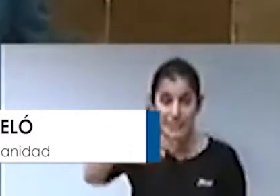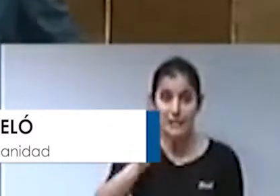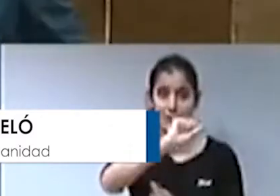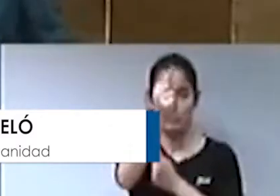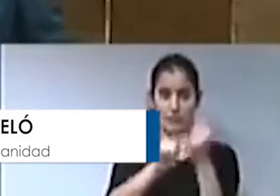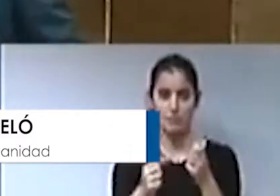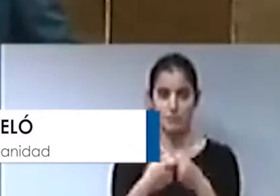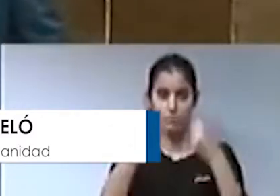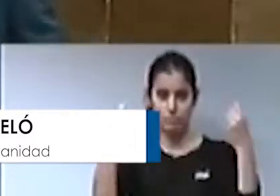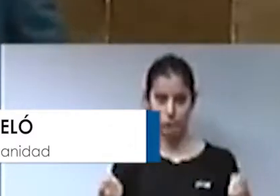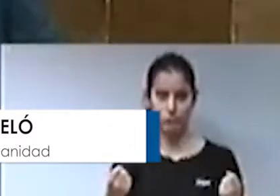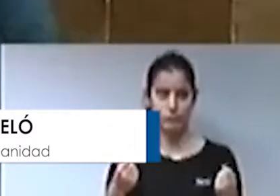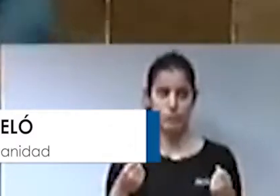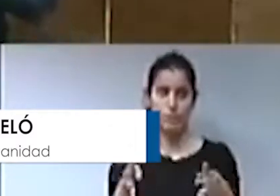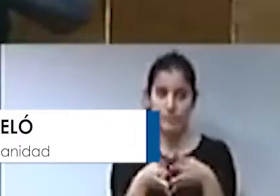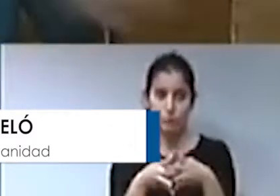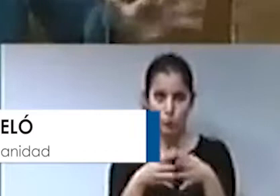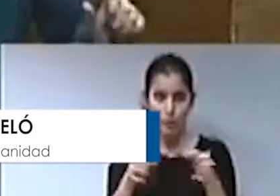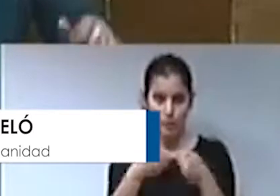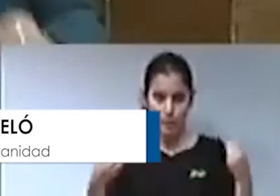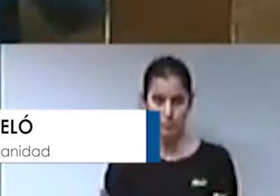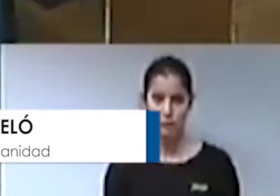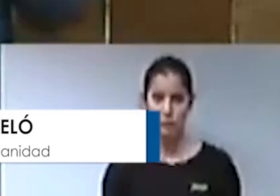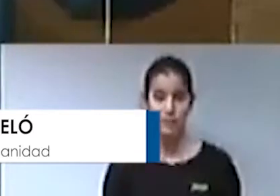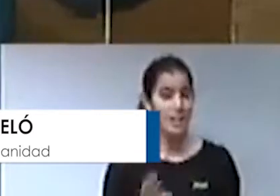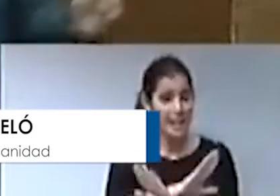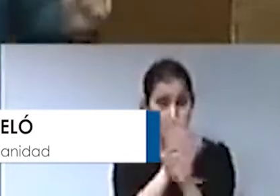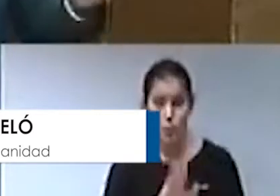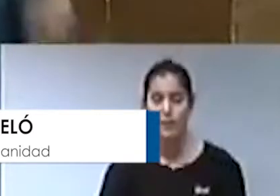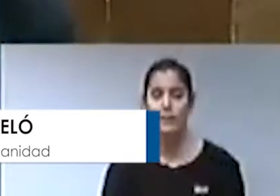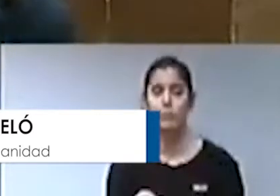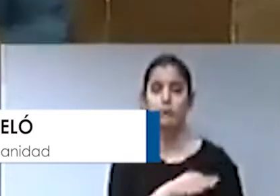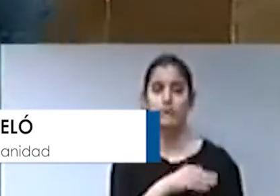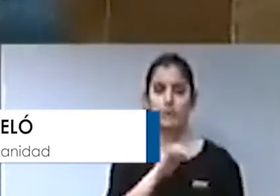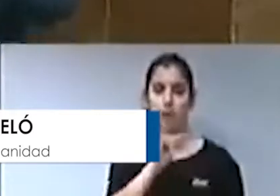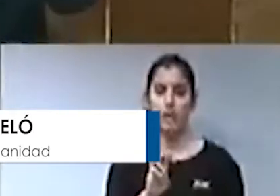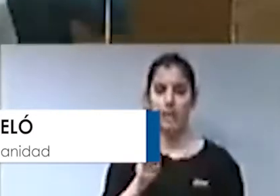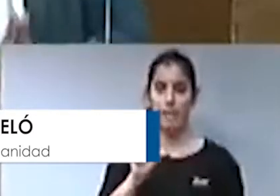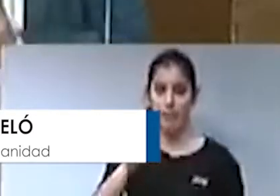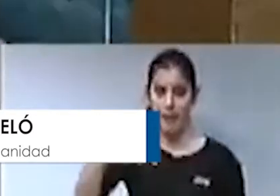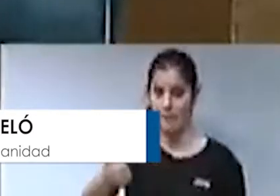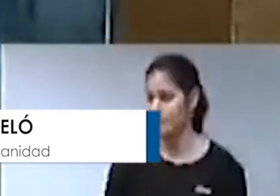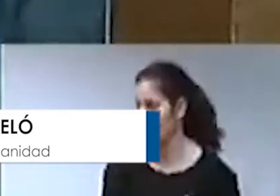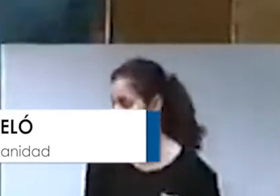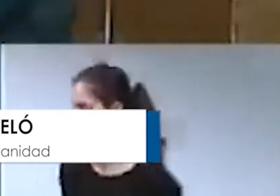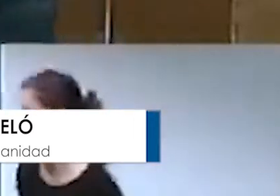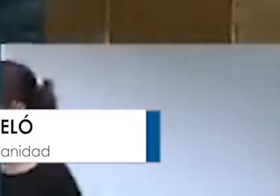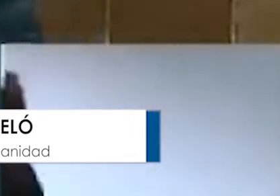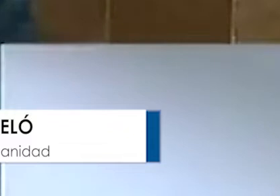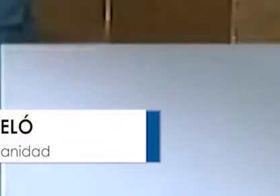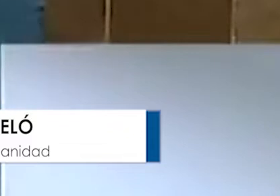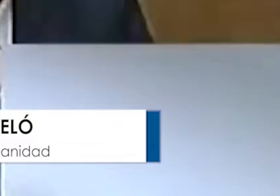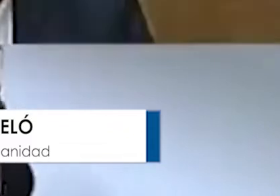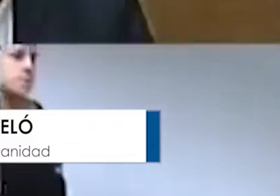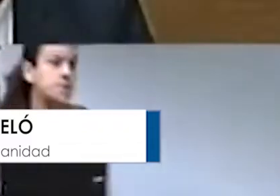presupuesto ampliaremos las plazas estructurales. Y por último, señor Zaplana, mire, en el mes de julio, agosto